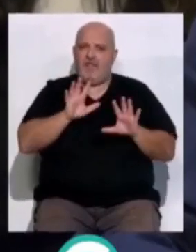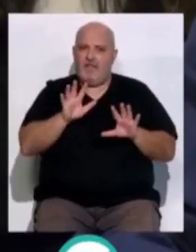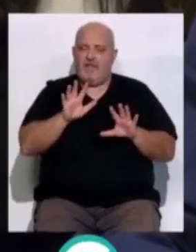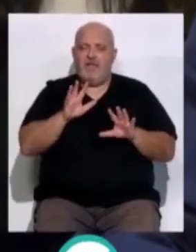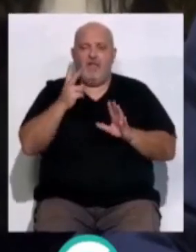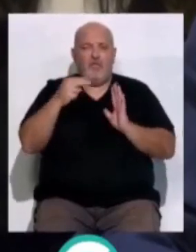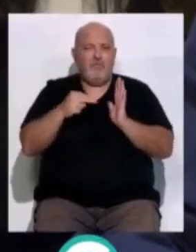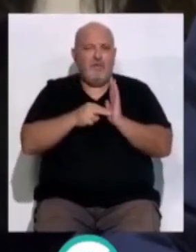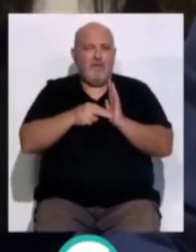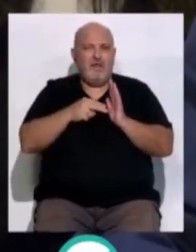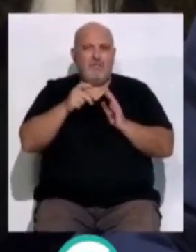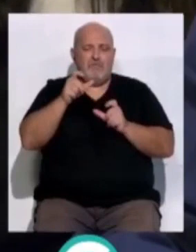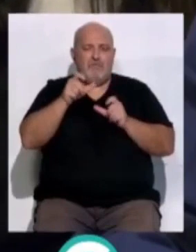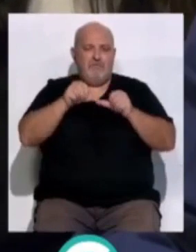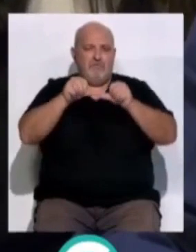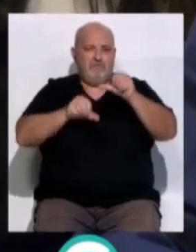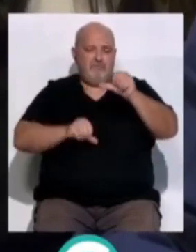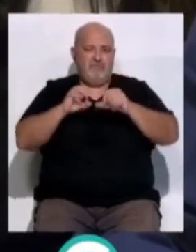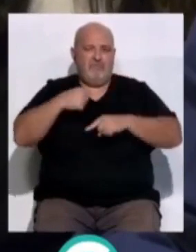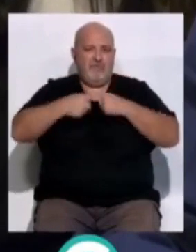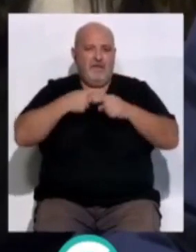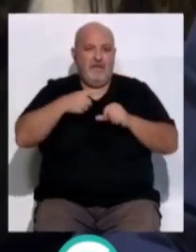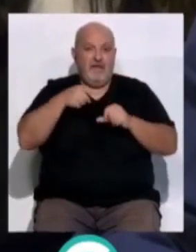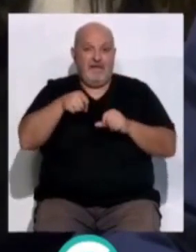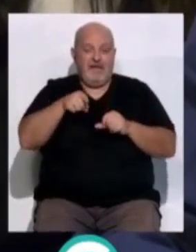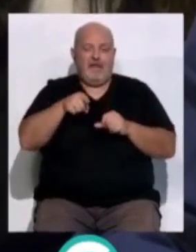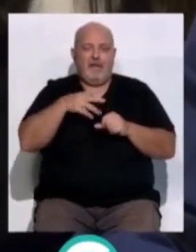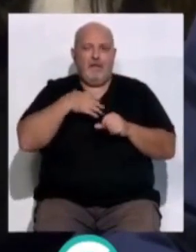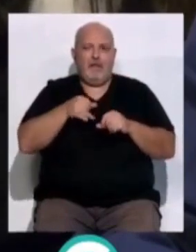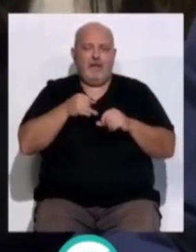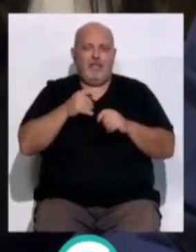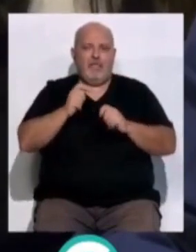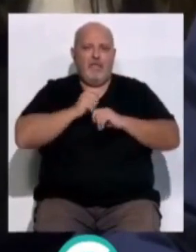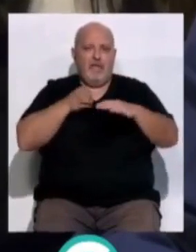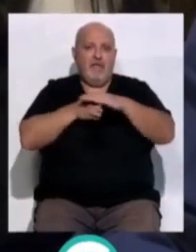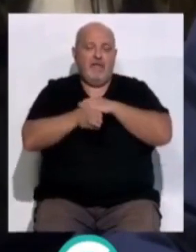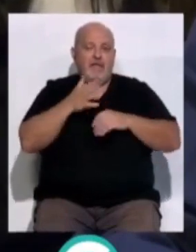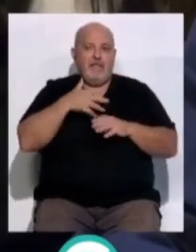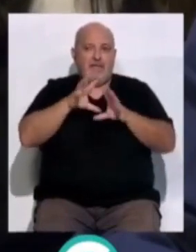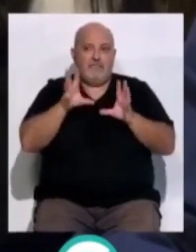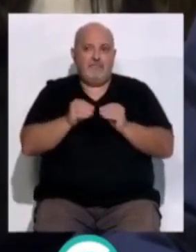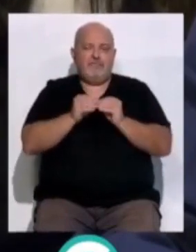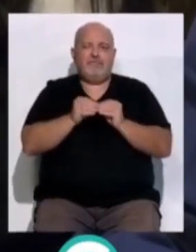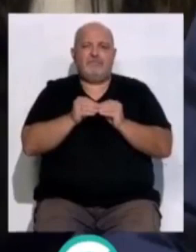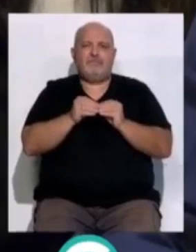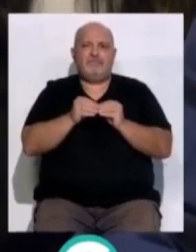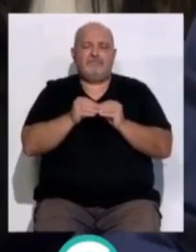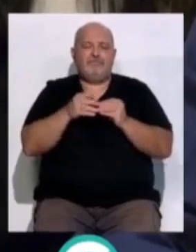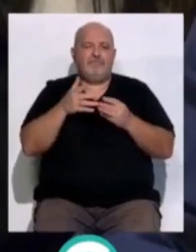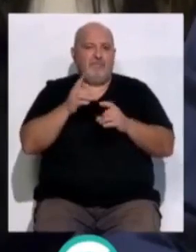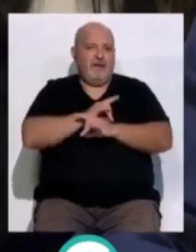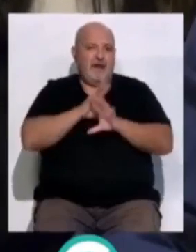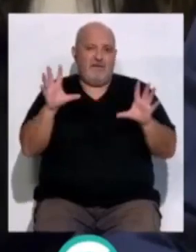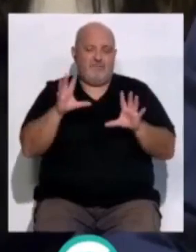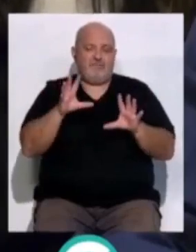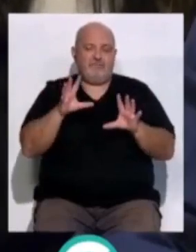las 2.000 y pico primeras familias en lista tengan esa posibilidad. Por lo tanto, estamos cerrando